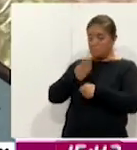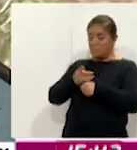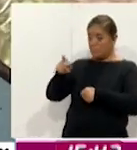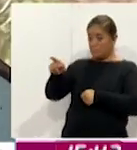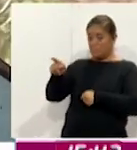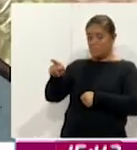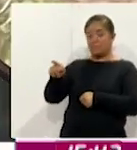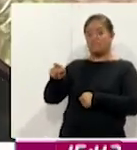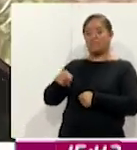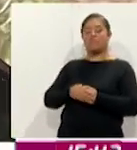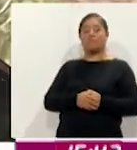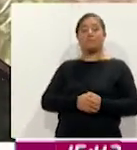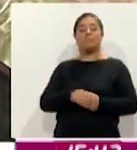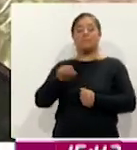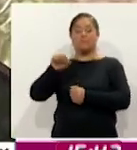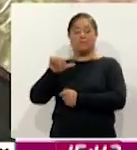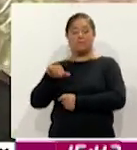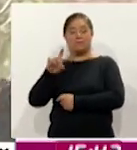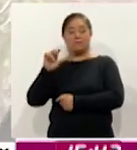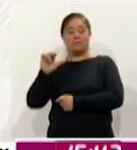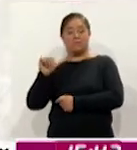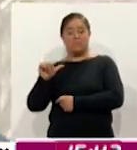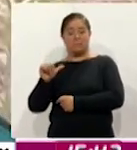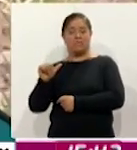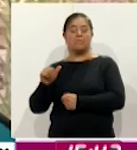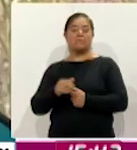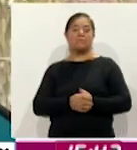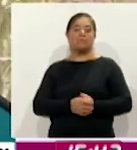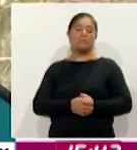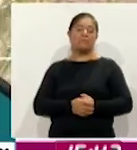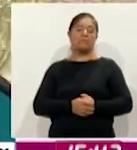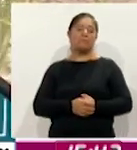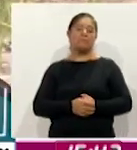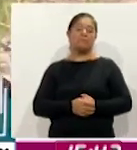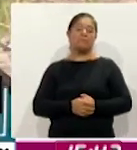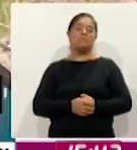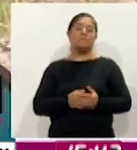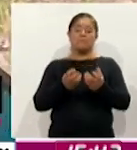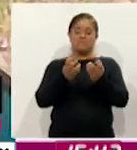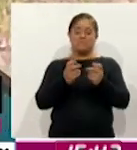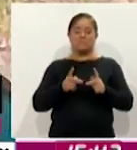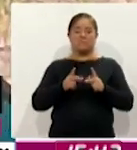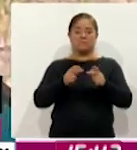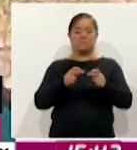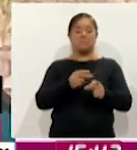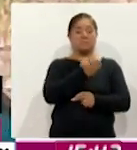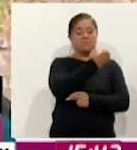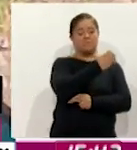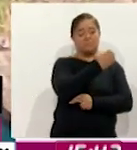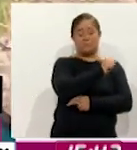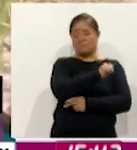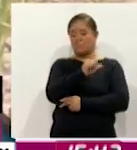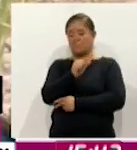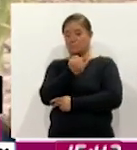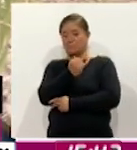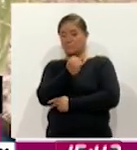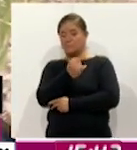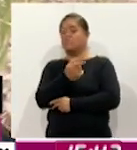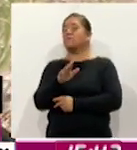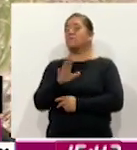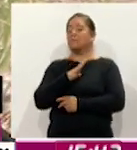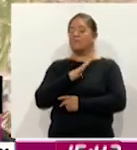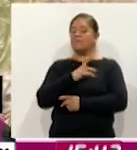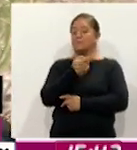anticoncepción de la CESA, Sandra Muñoz Hernández. Las vasectomías que se han realizado de enero a junio son